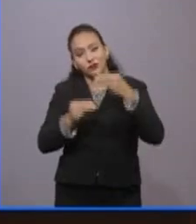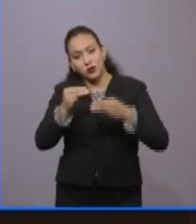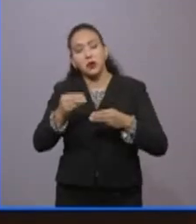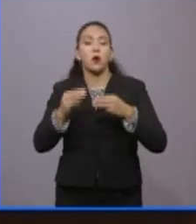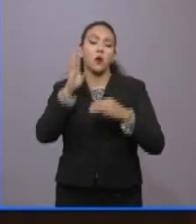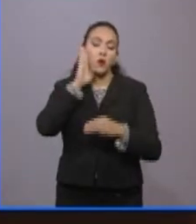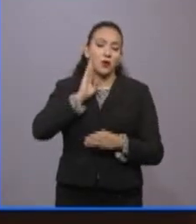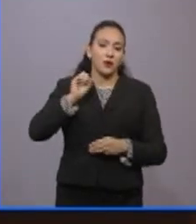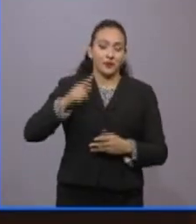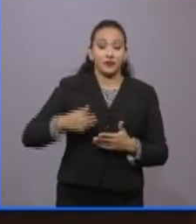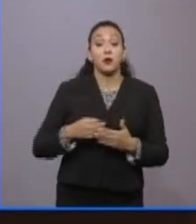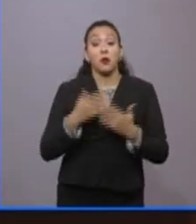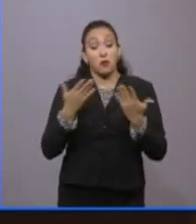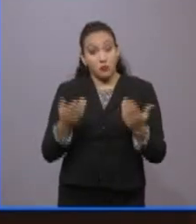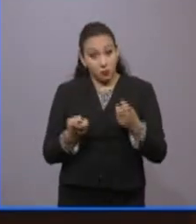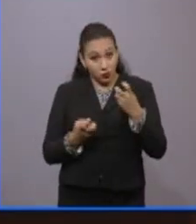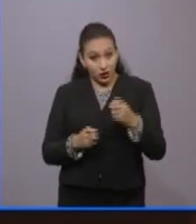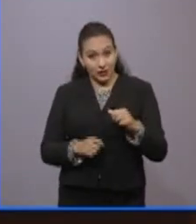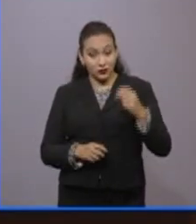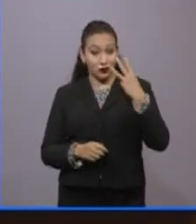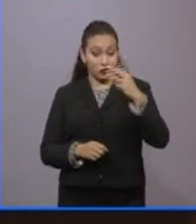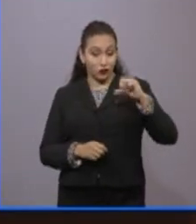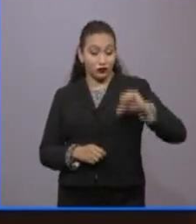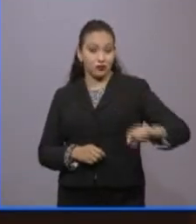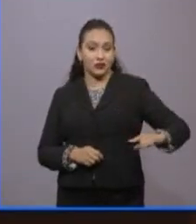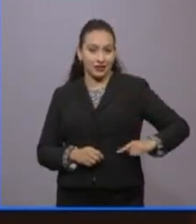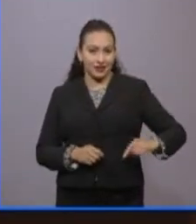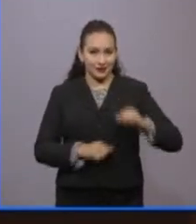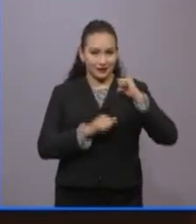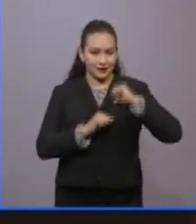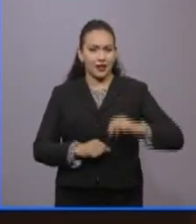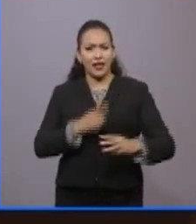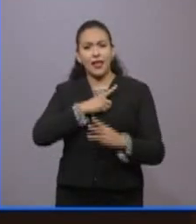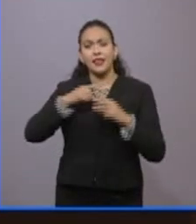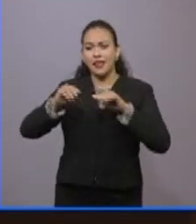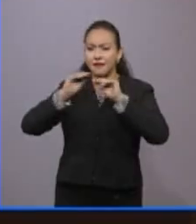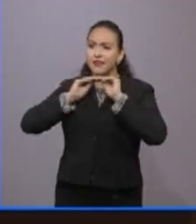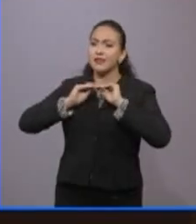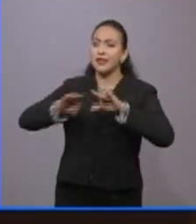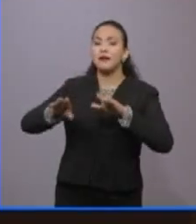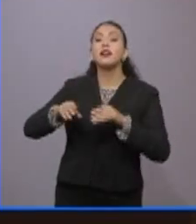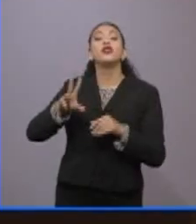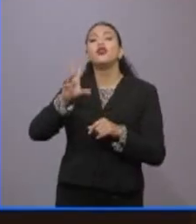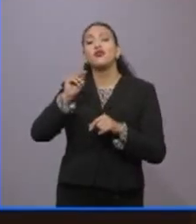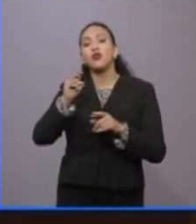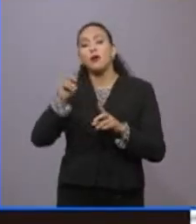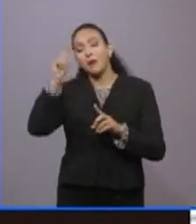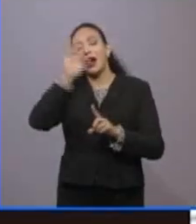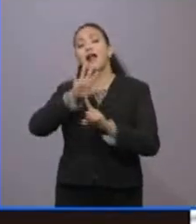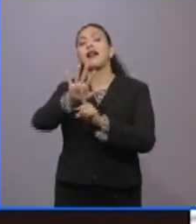de la Unión deberán de abstenerse de emitir mensajes en los que se promueve el voto a favor de